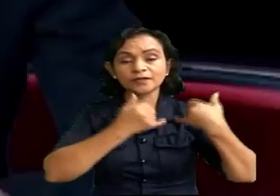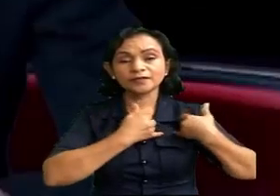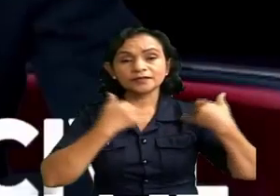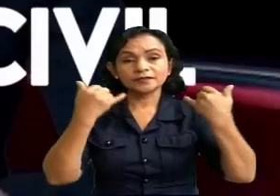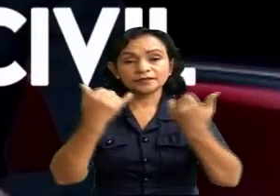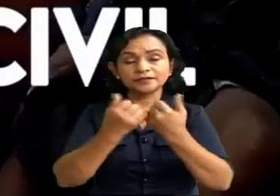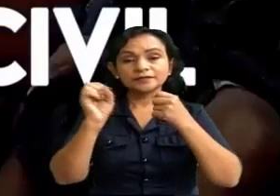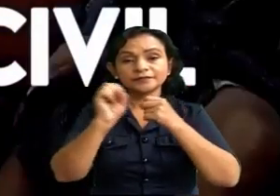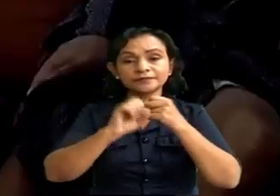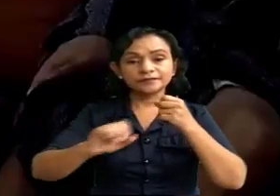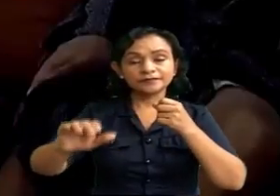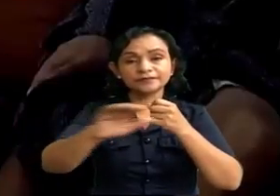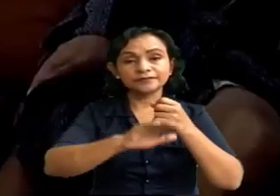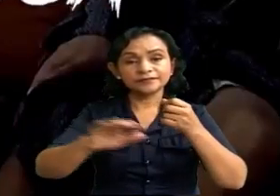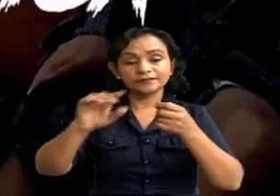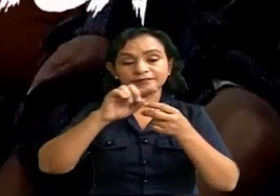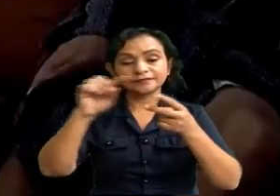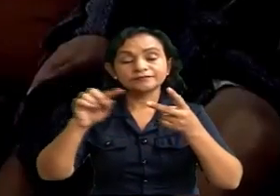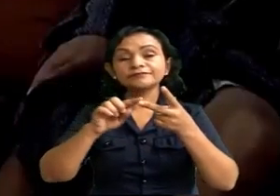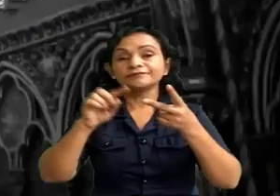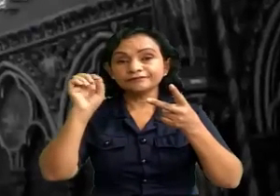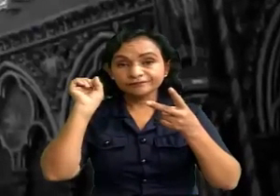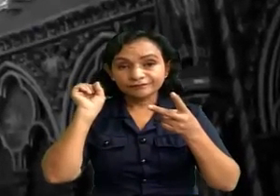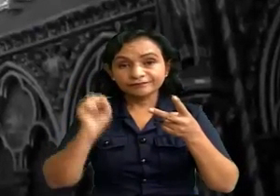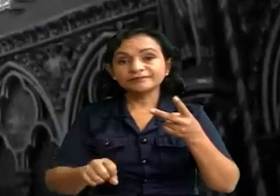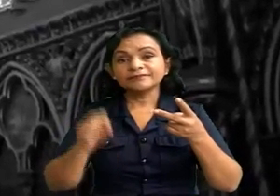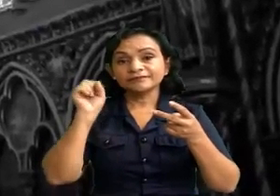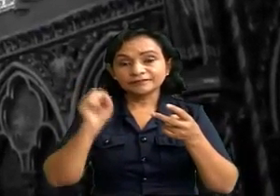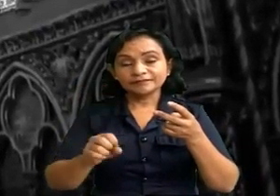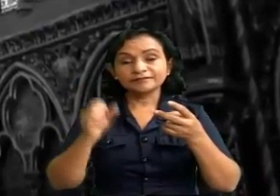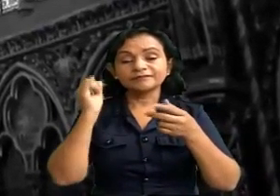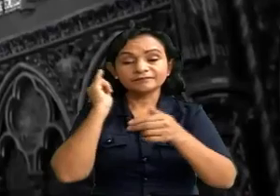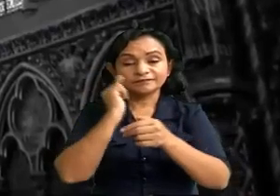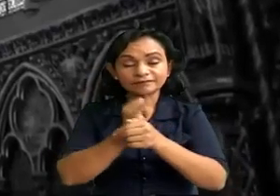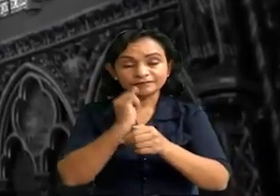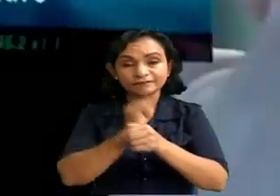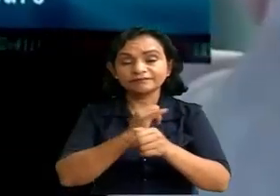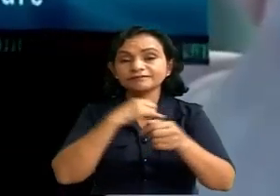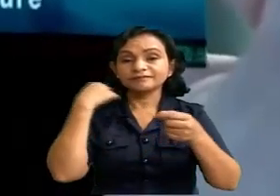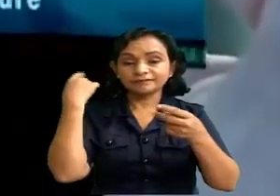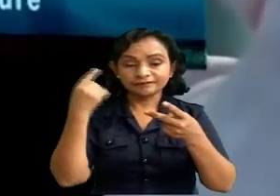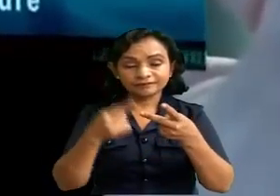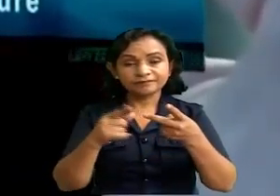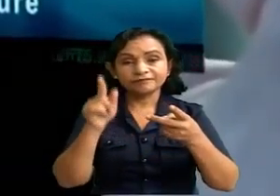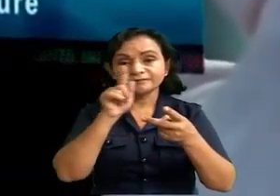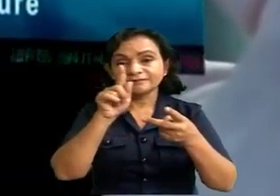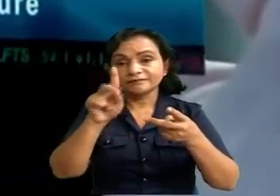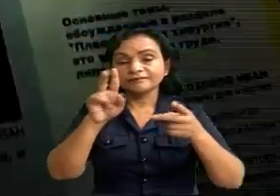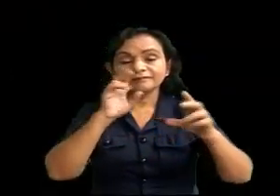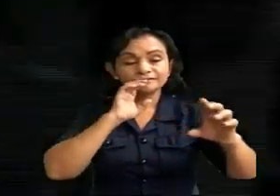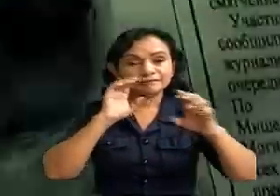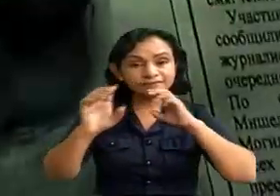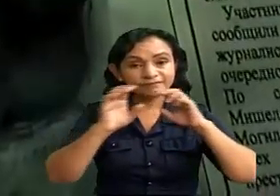de la sociedad civil hegemónica, la iglesia, los medios de